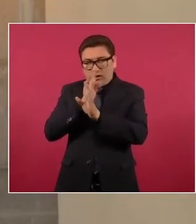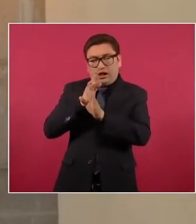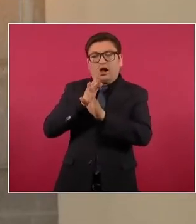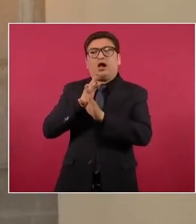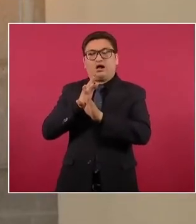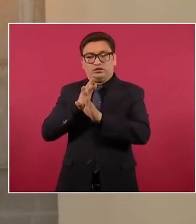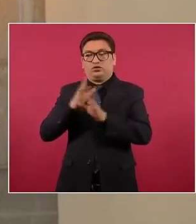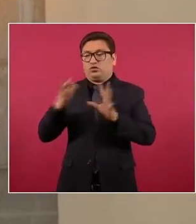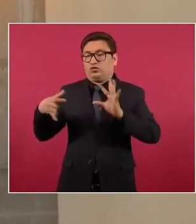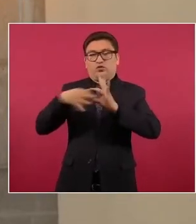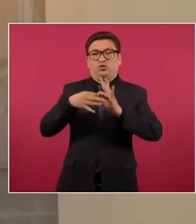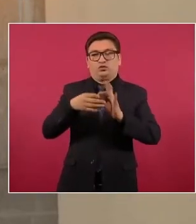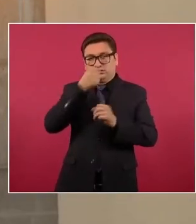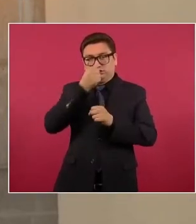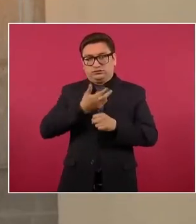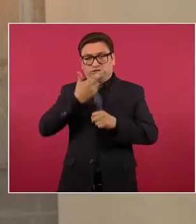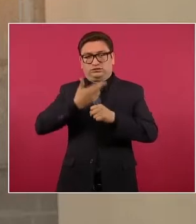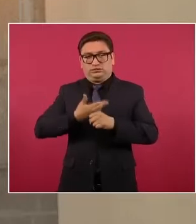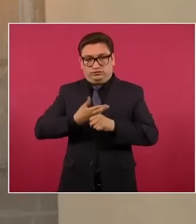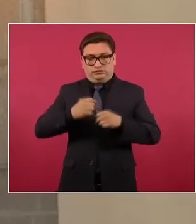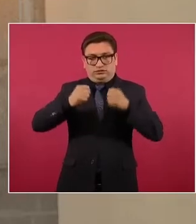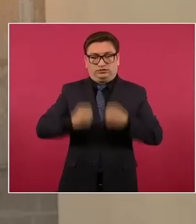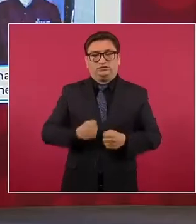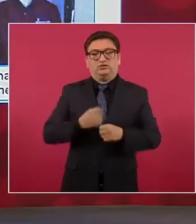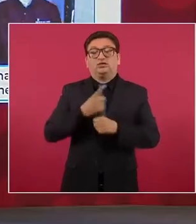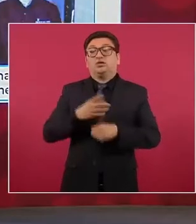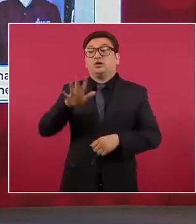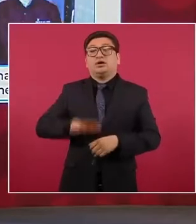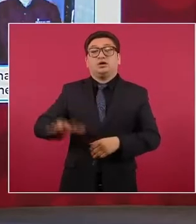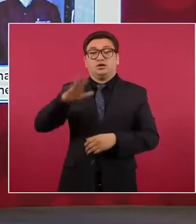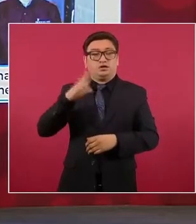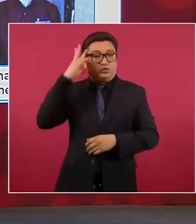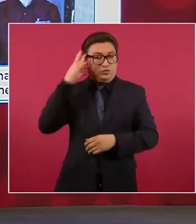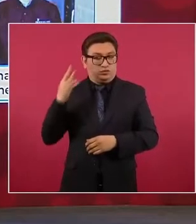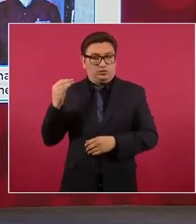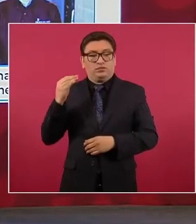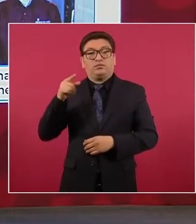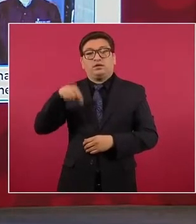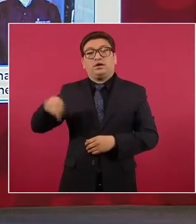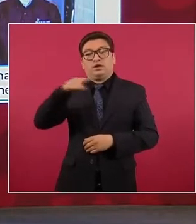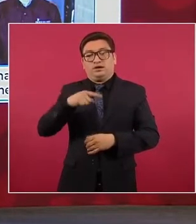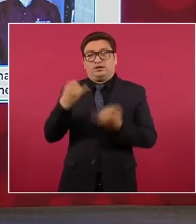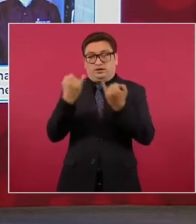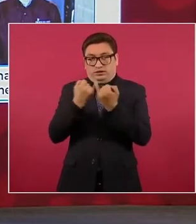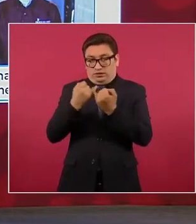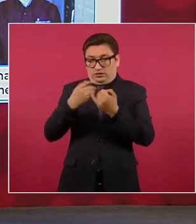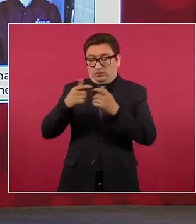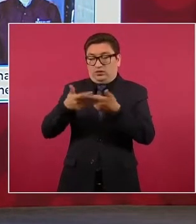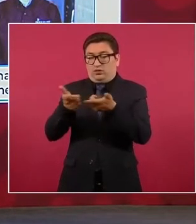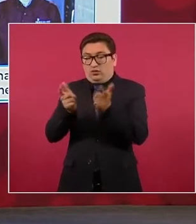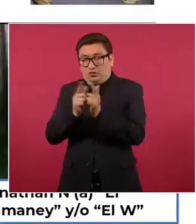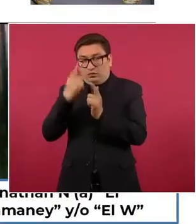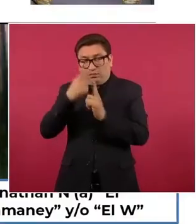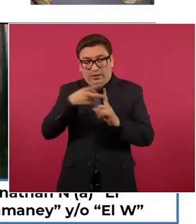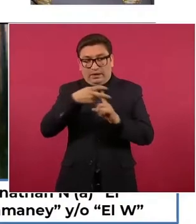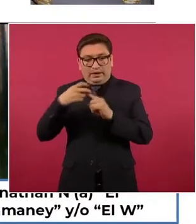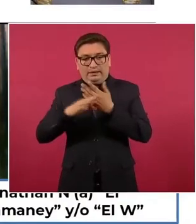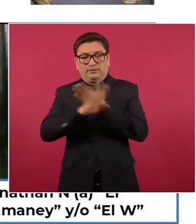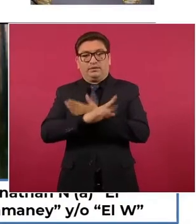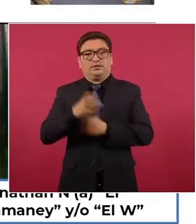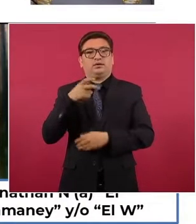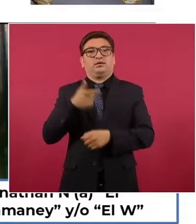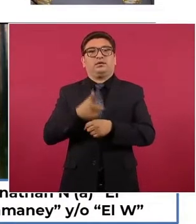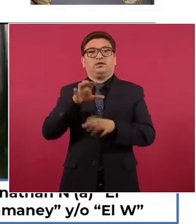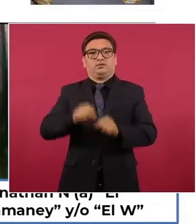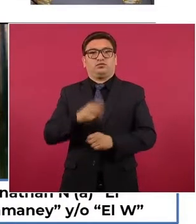conjunto con la Secretaría de Seguridad Pública de Colima y la Unidad Antisecuestros de esa entidad, se realizó la